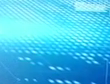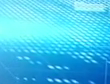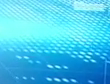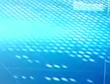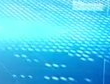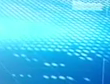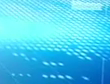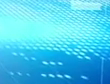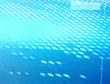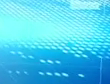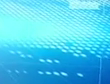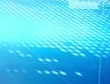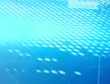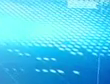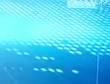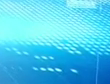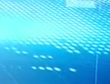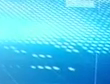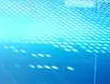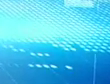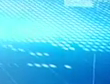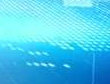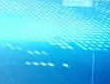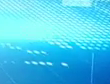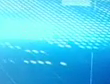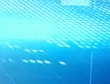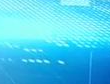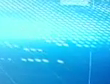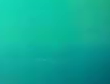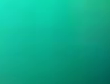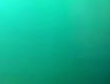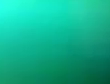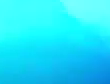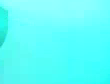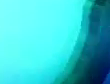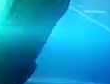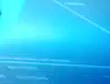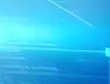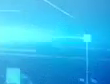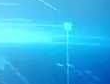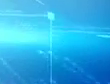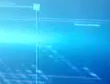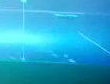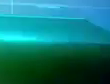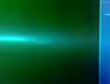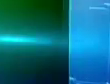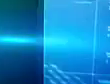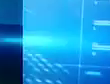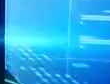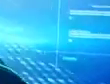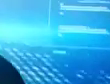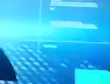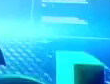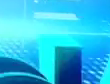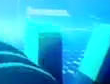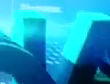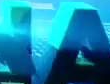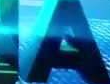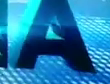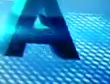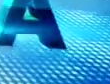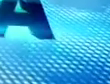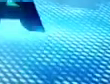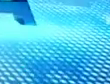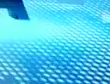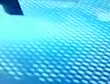5 delincuentes fuertemente armados asaltaron una cooperativa de crédito en la parroquia San Isidro del cantón Sucre